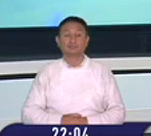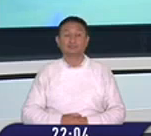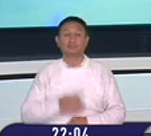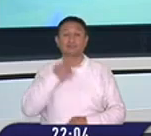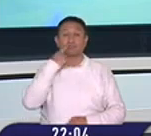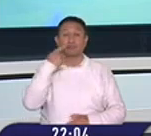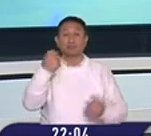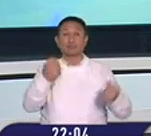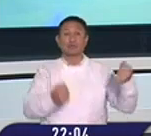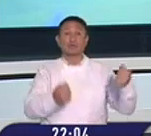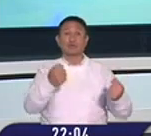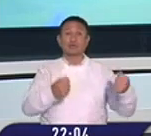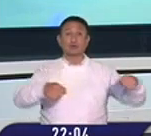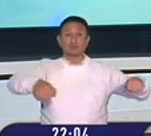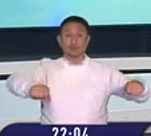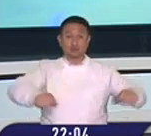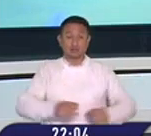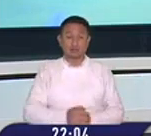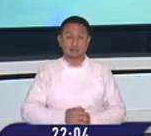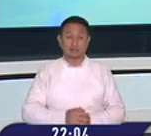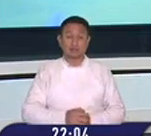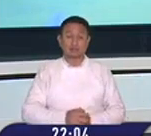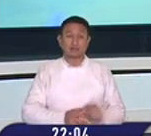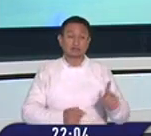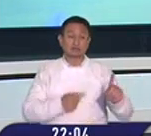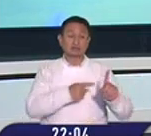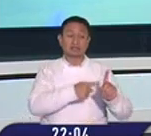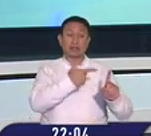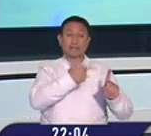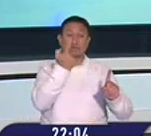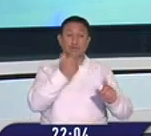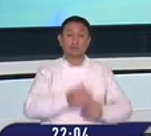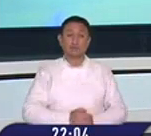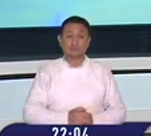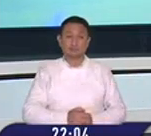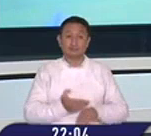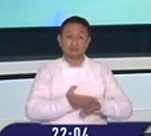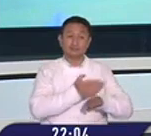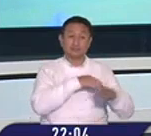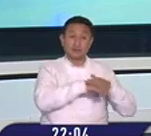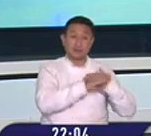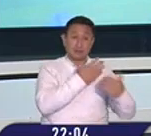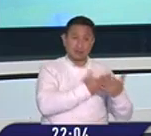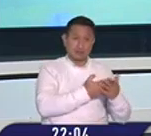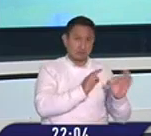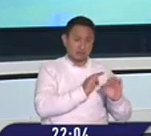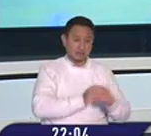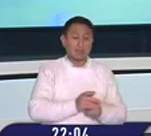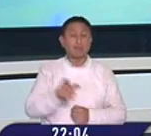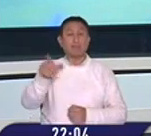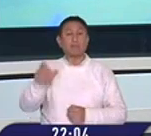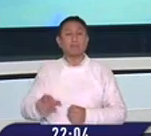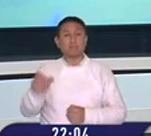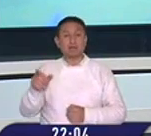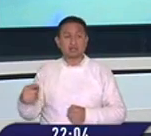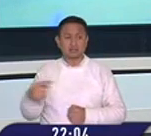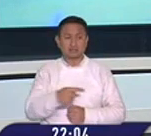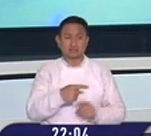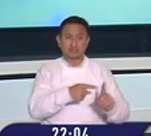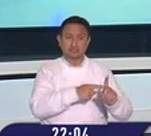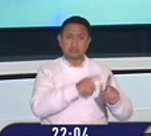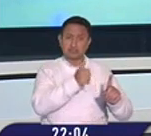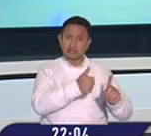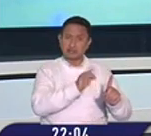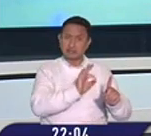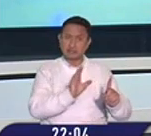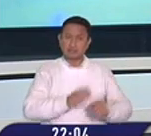Un conductor de tricimoto, la víctima mortal, no tenía antecedentes penales y, según los habitantes del sector, era una persona de